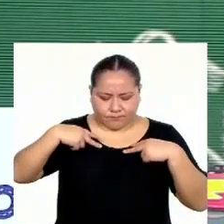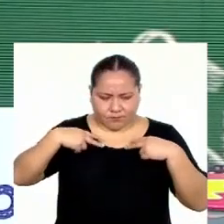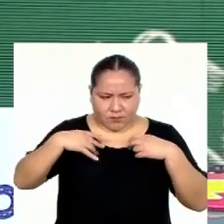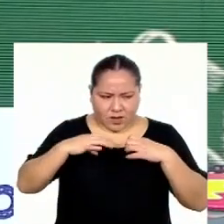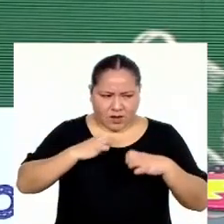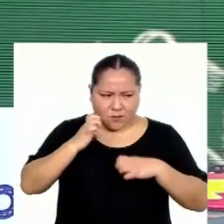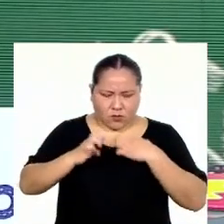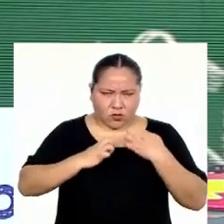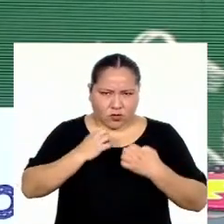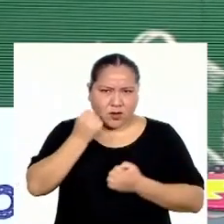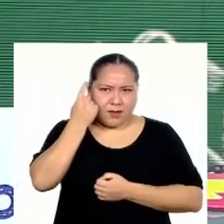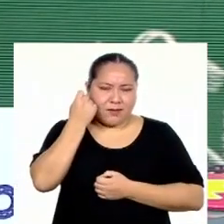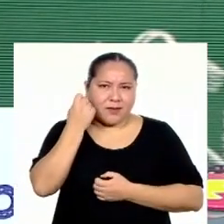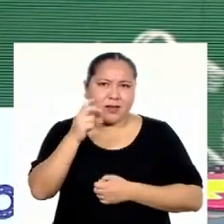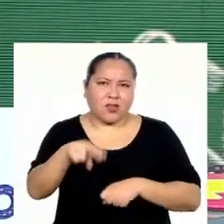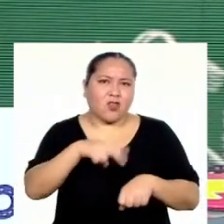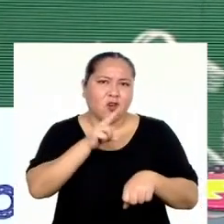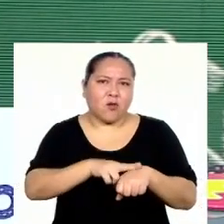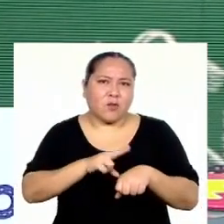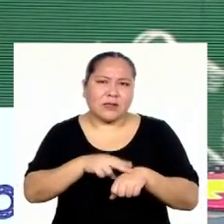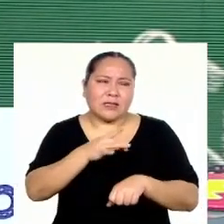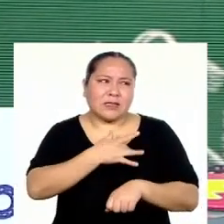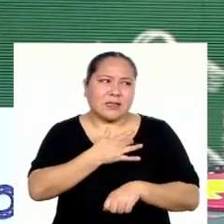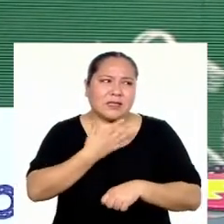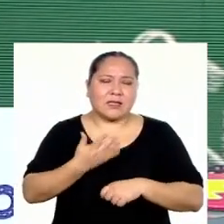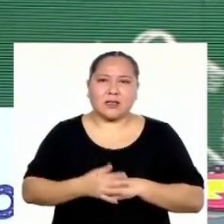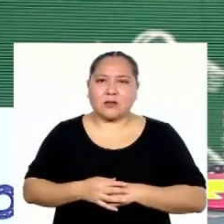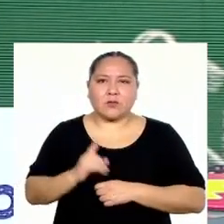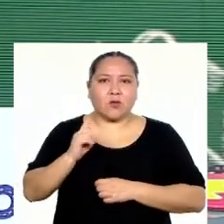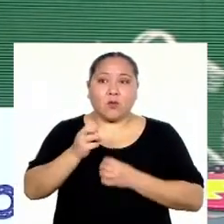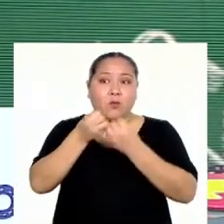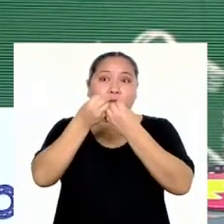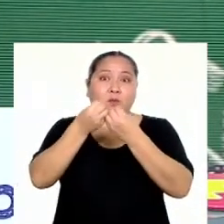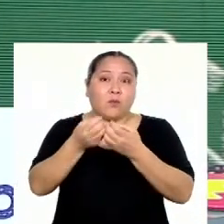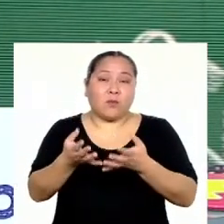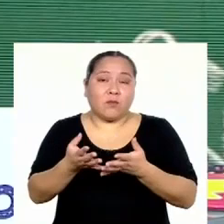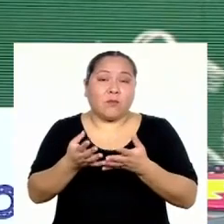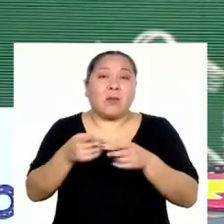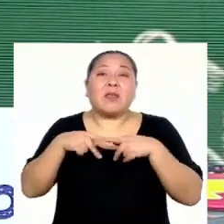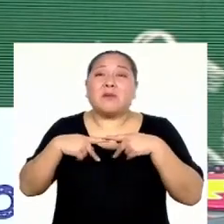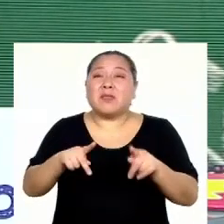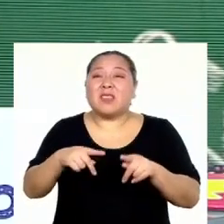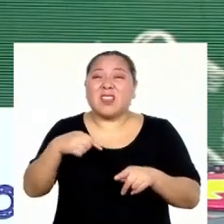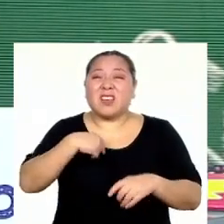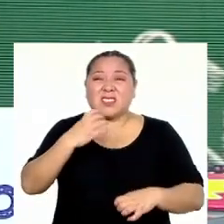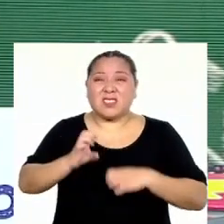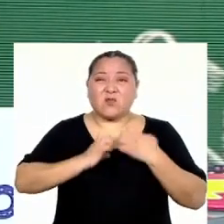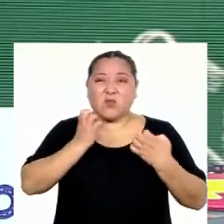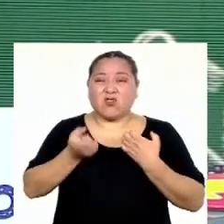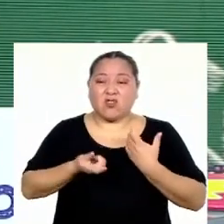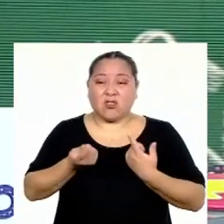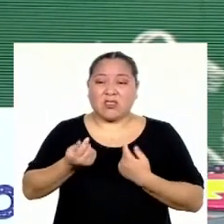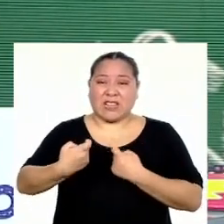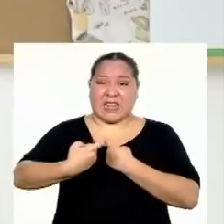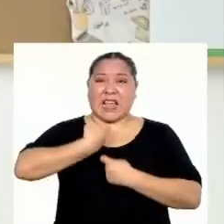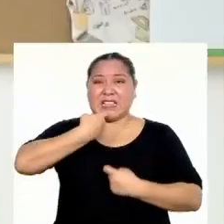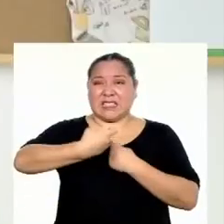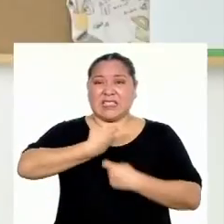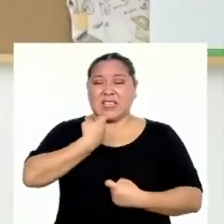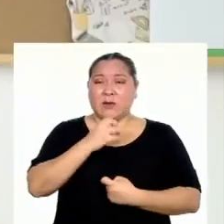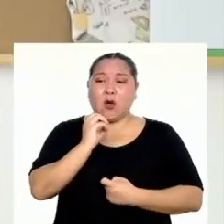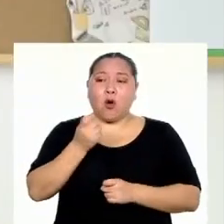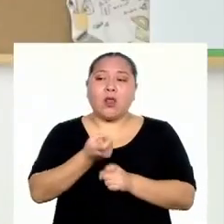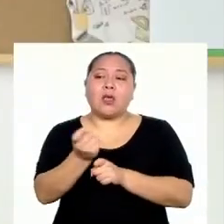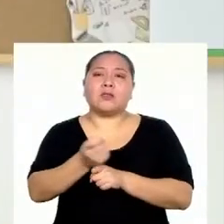que es natural sentirnos así. Simplemente no podemos dejar que nuestras emociones nos perjudiquen, ni a nosotros ni a quienes nos rodean.